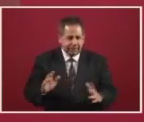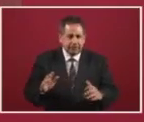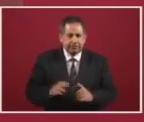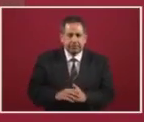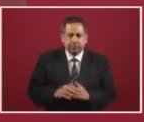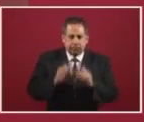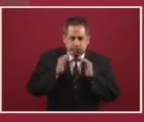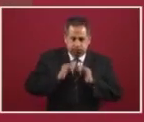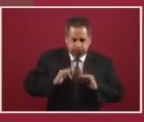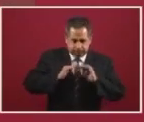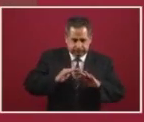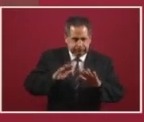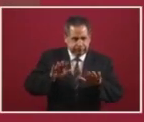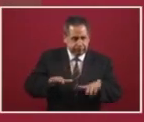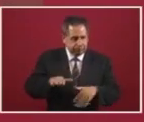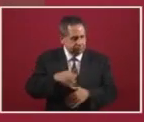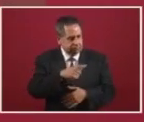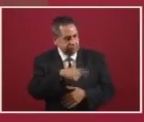se tranquilicen los